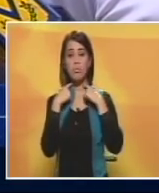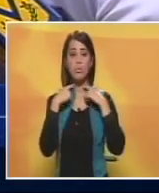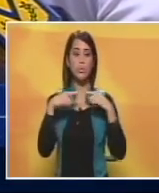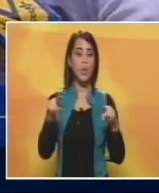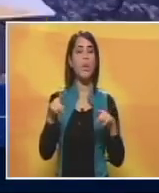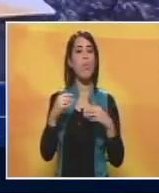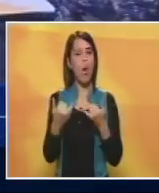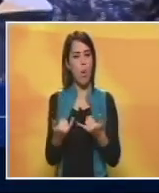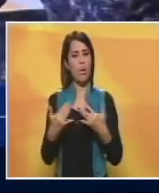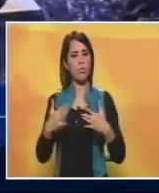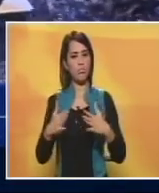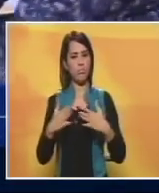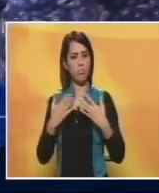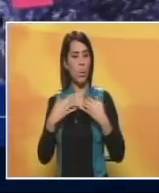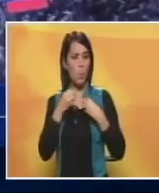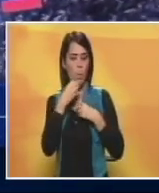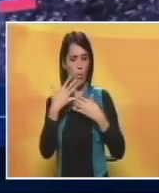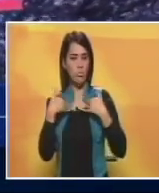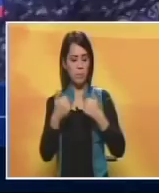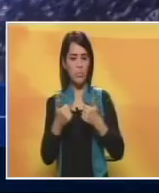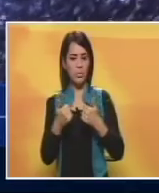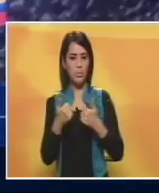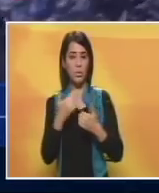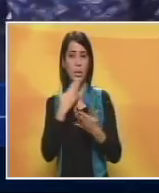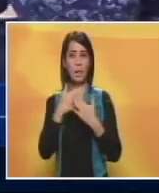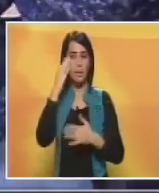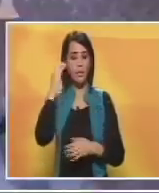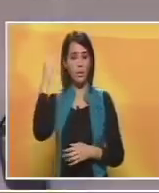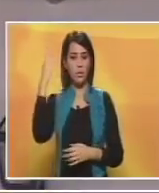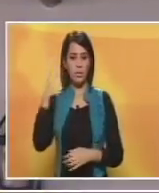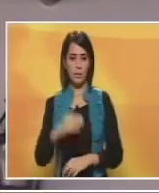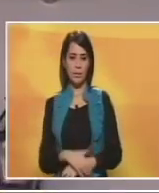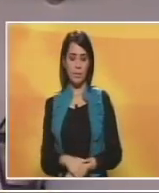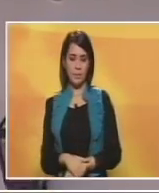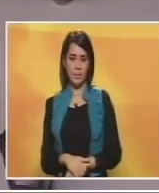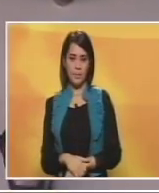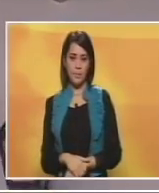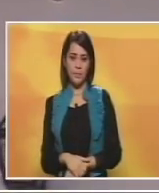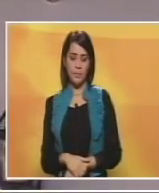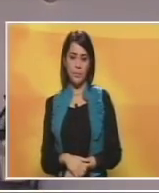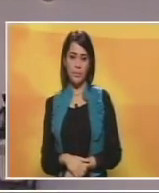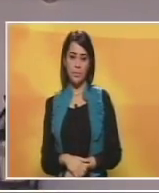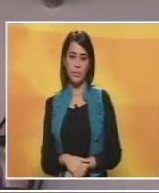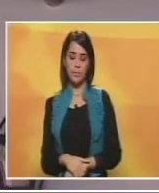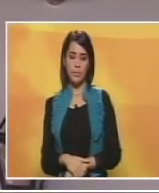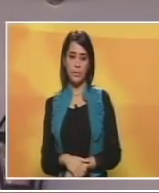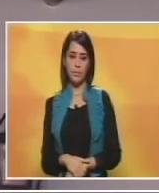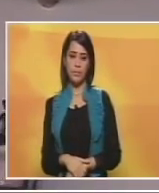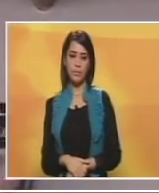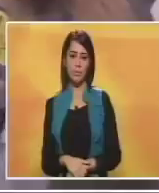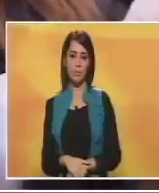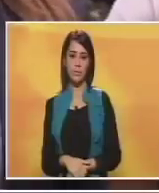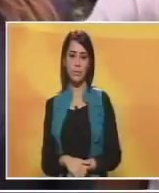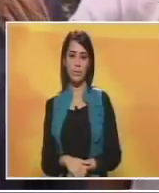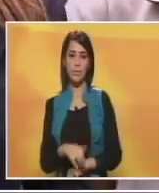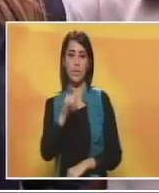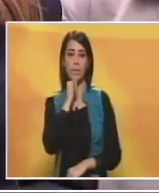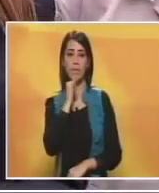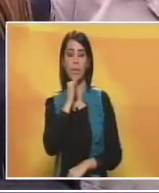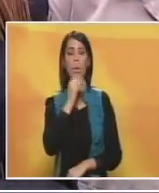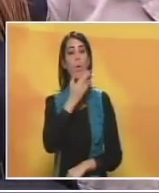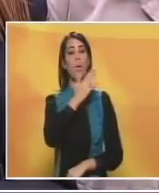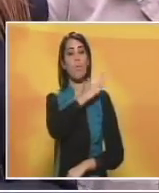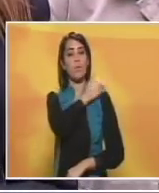salvo, gracias a Dios, que una respuesta oportuna en Sabasnieve. Bien, parte de las declaraciones del director de la